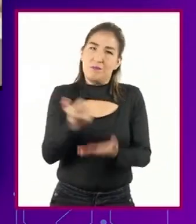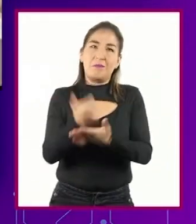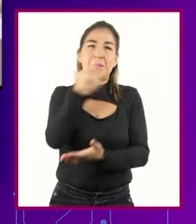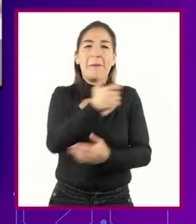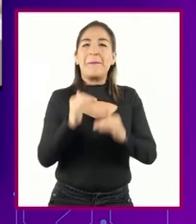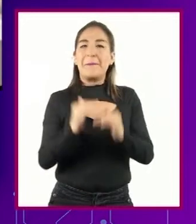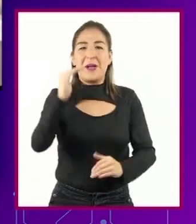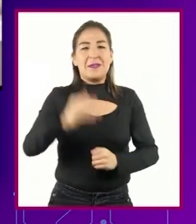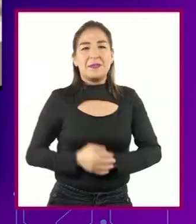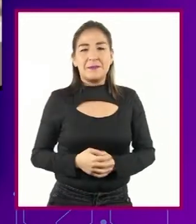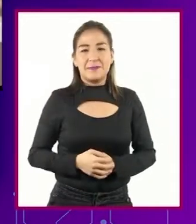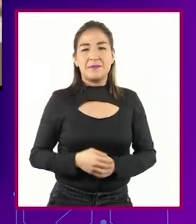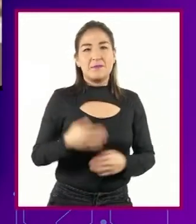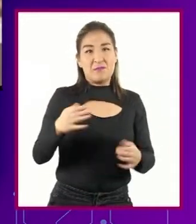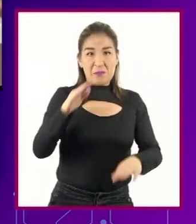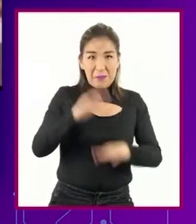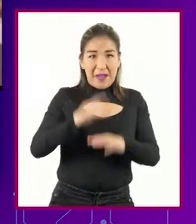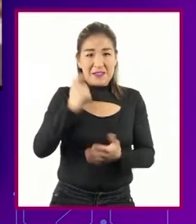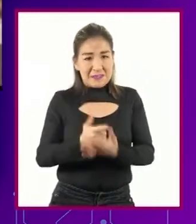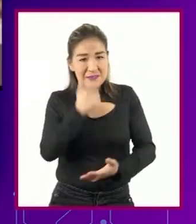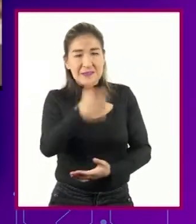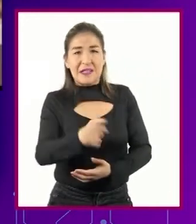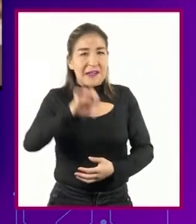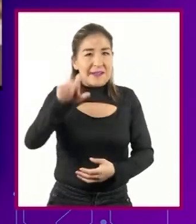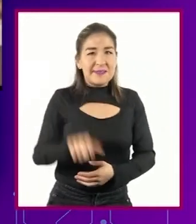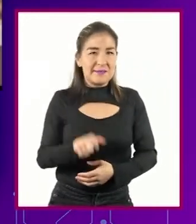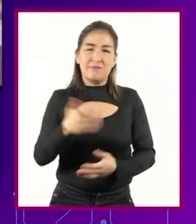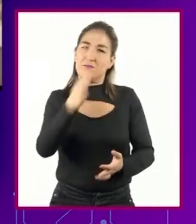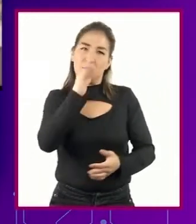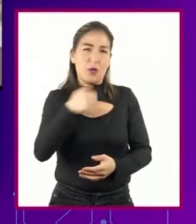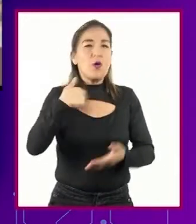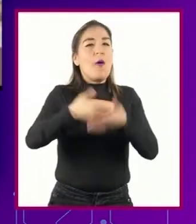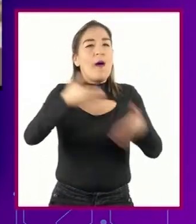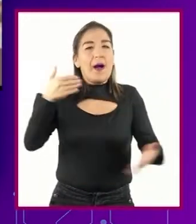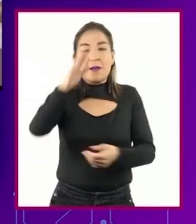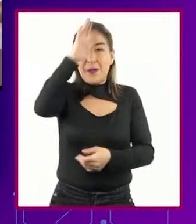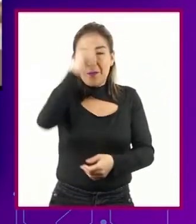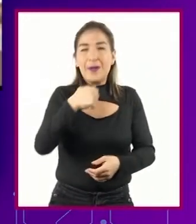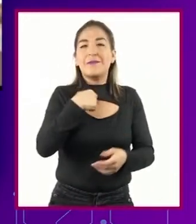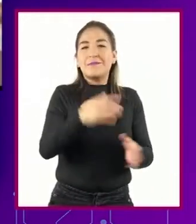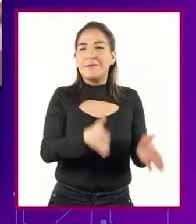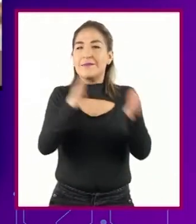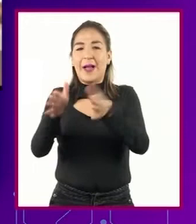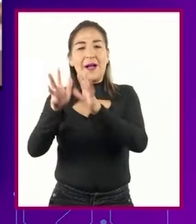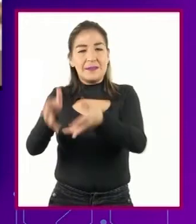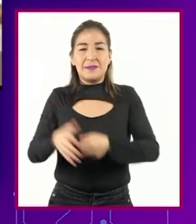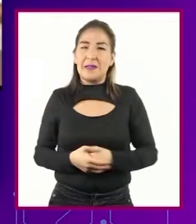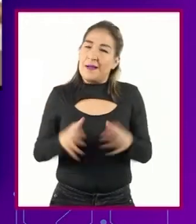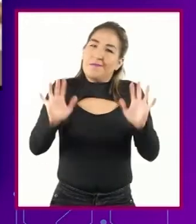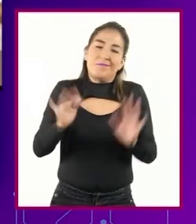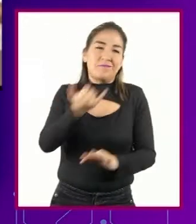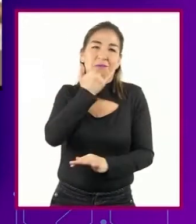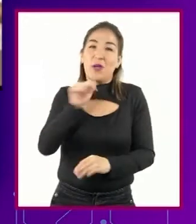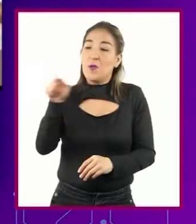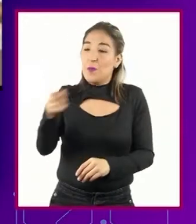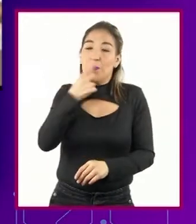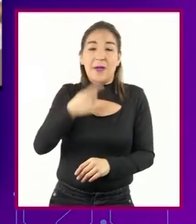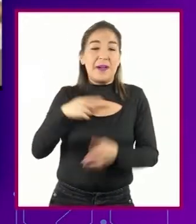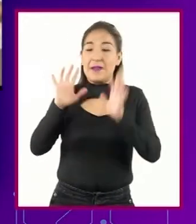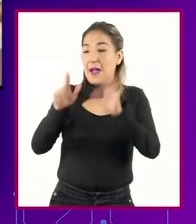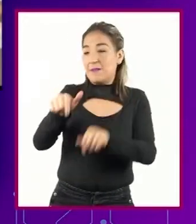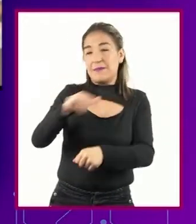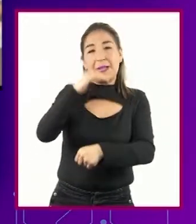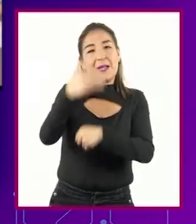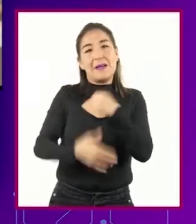Ahora sí que ¿Cuánto cuando tú me el digas... costo extra no puede suceder porque yo te la pedí desde un inicio que aquí debe Bueno, haber mira, pero quedado. ahora sí que ya tu cocina está terminada y ahora sí